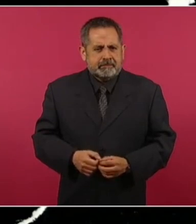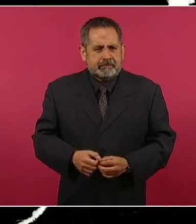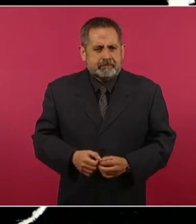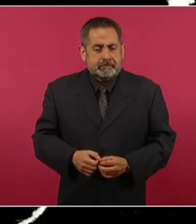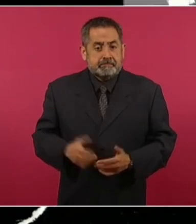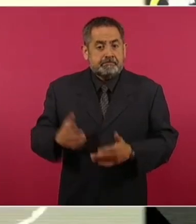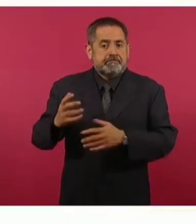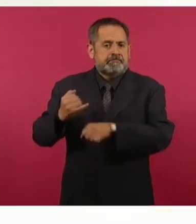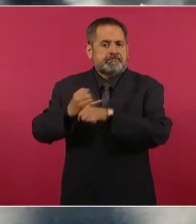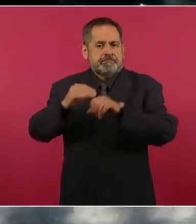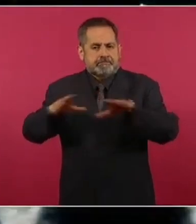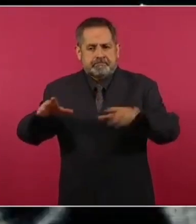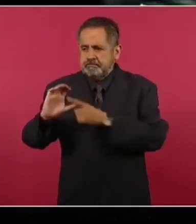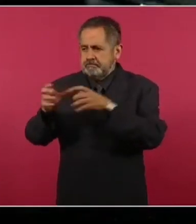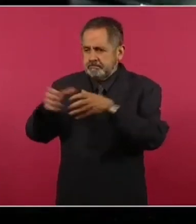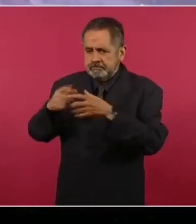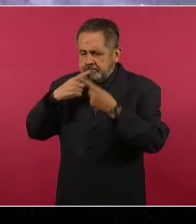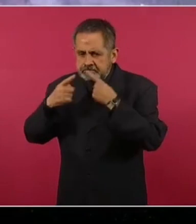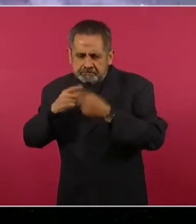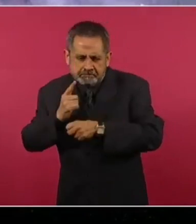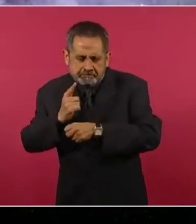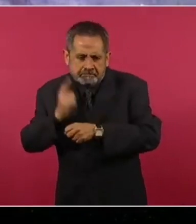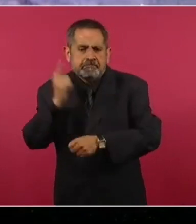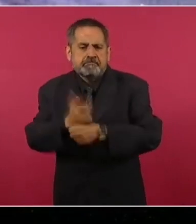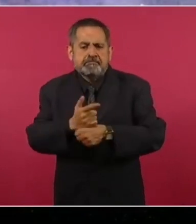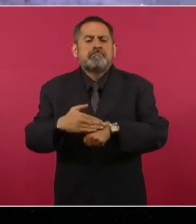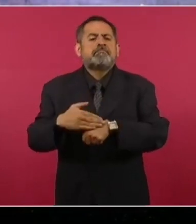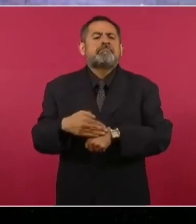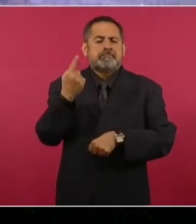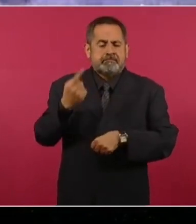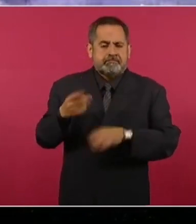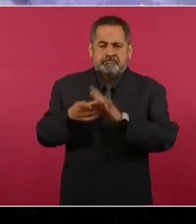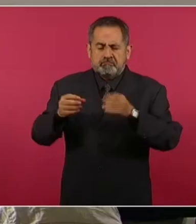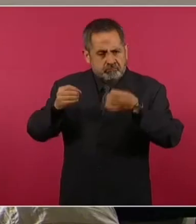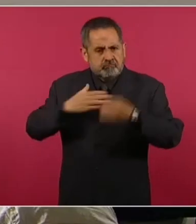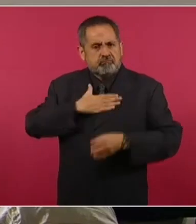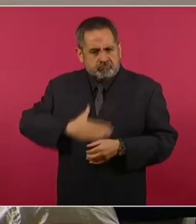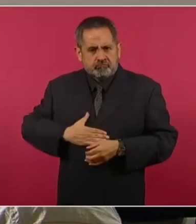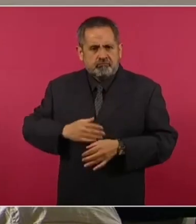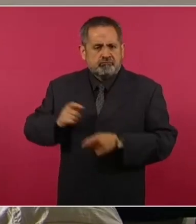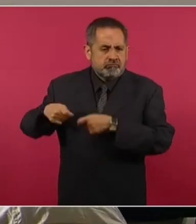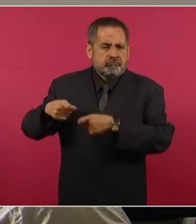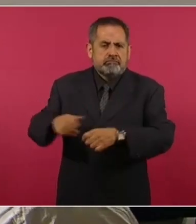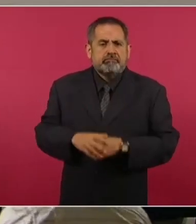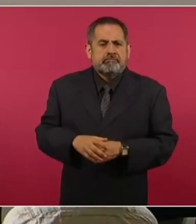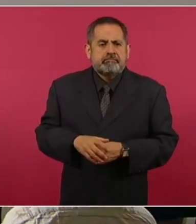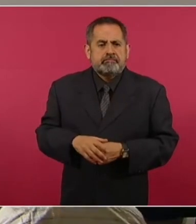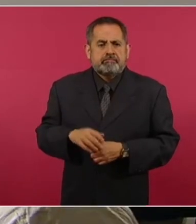el informe de la Comisión de la Verdad busca el esclarecimiento de los hechos y la justicia transicional.